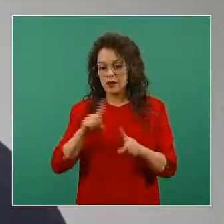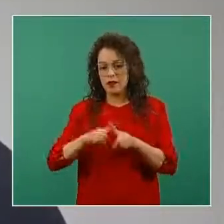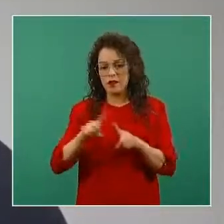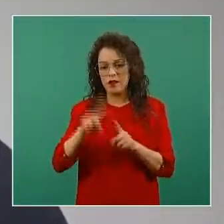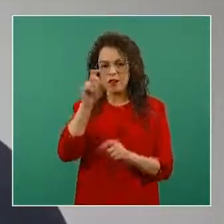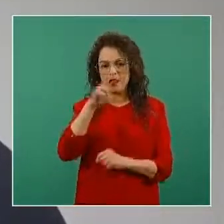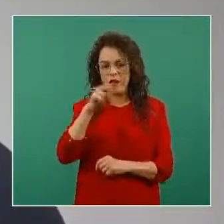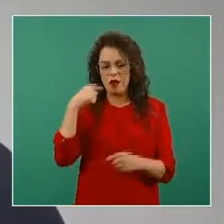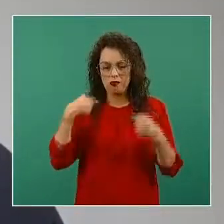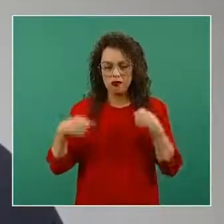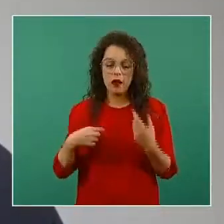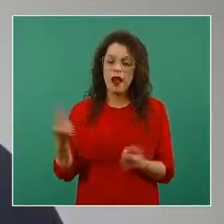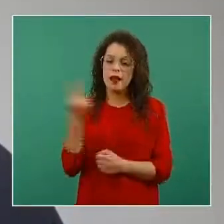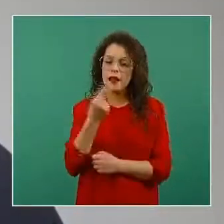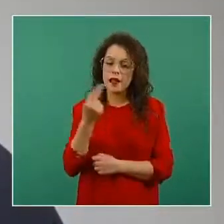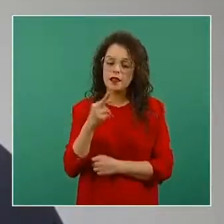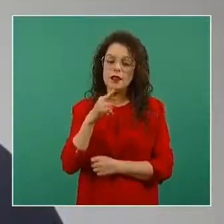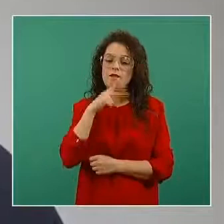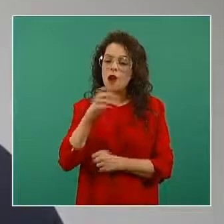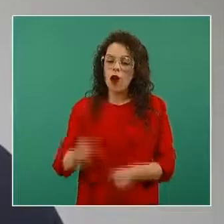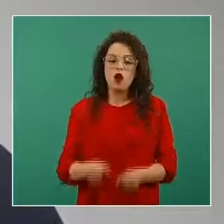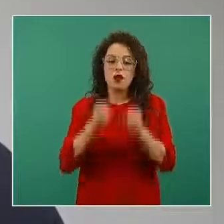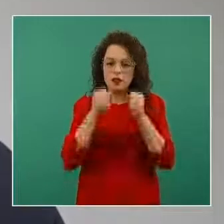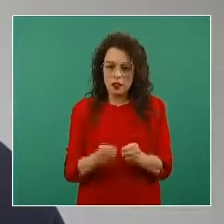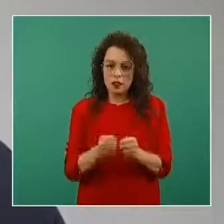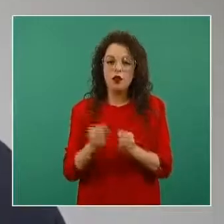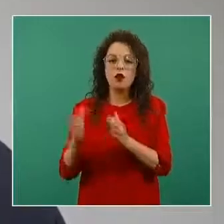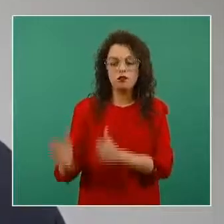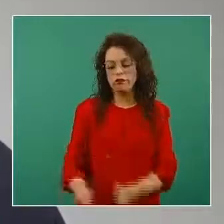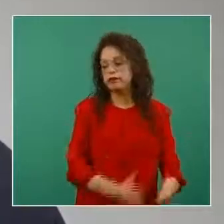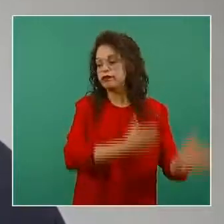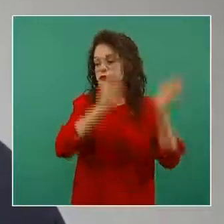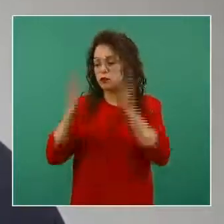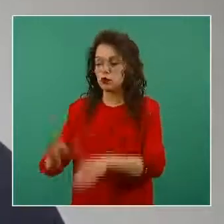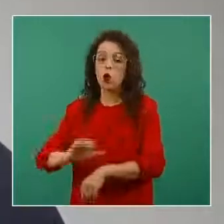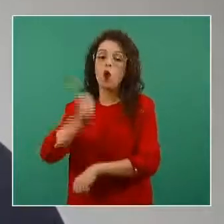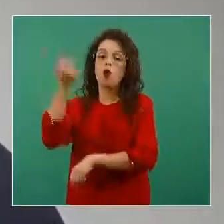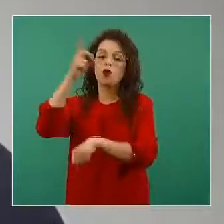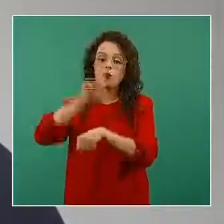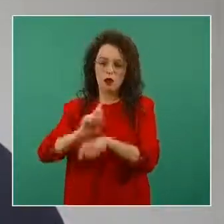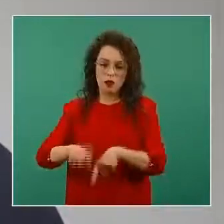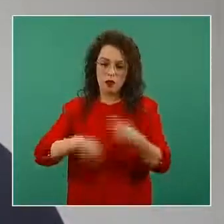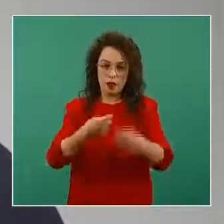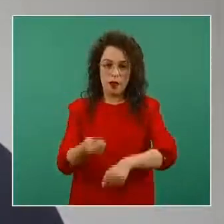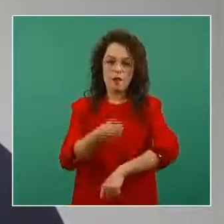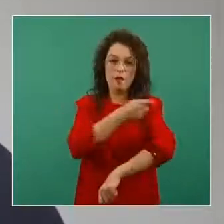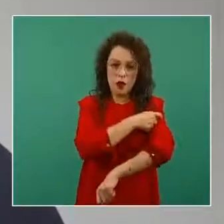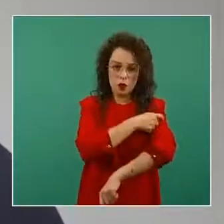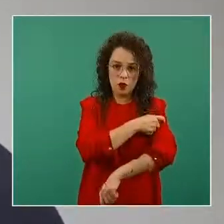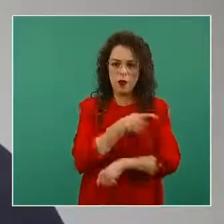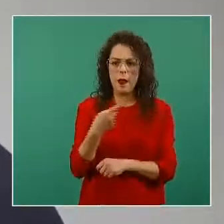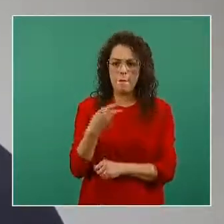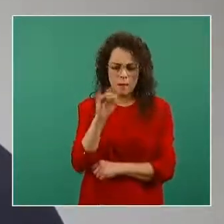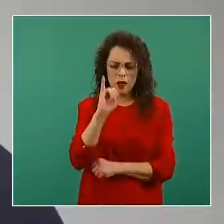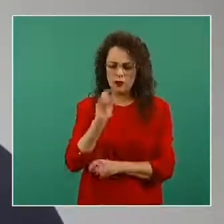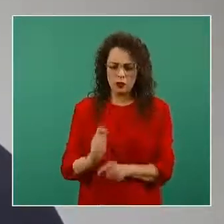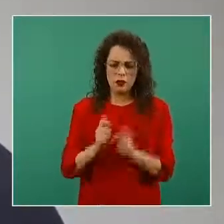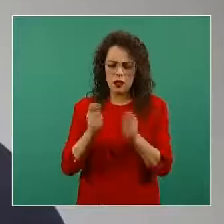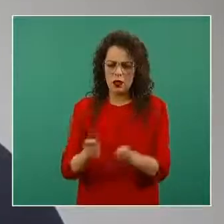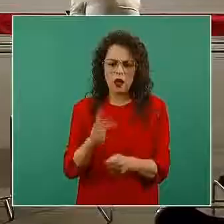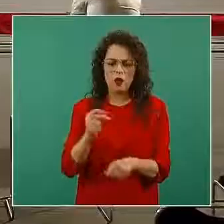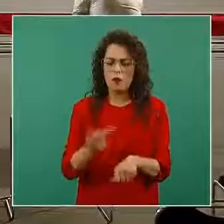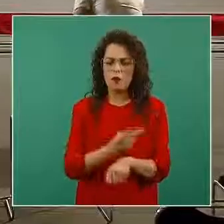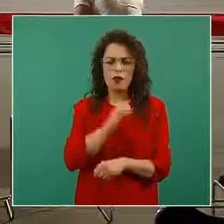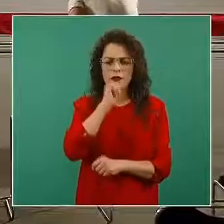mejor posponer la vacunación. Por lo tanto, esto sin ningún problema puede llevarse a cabo, puede